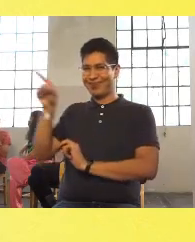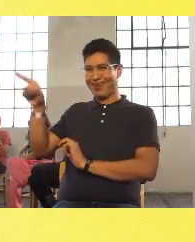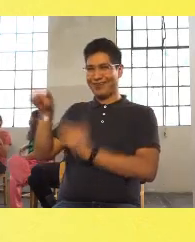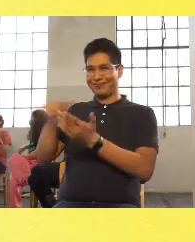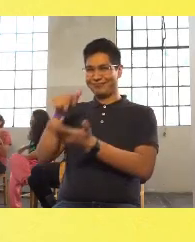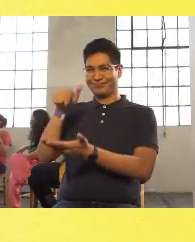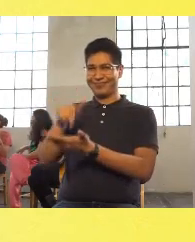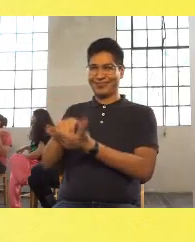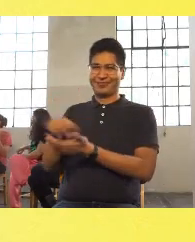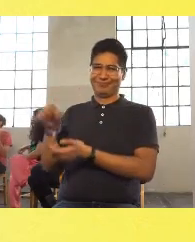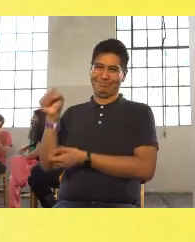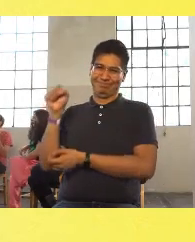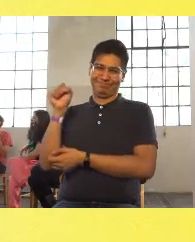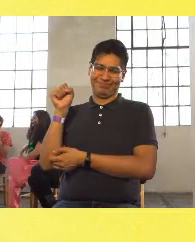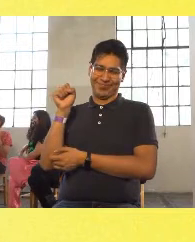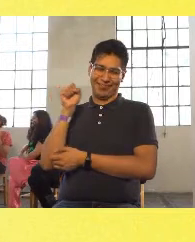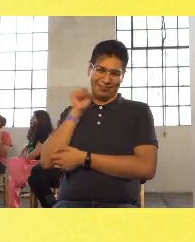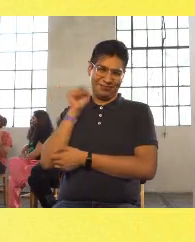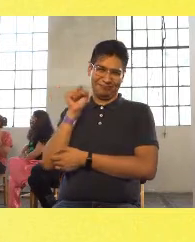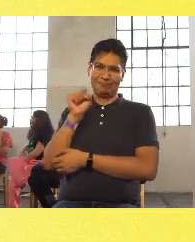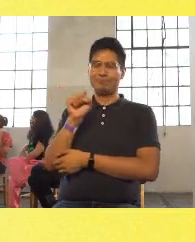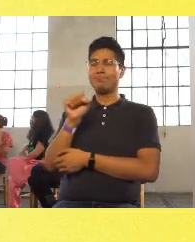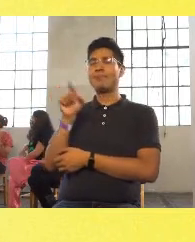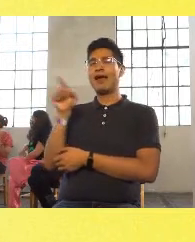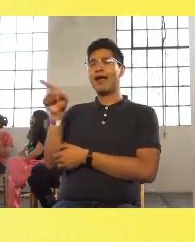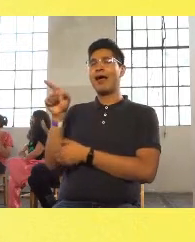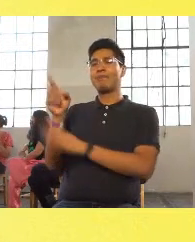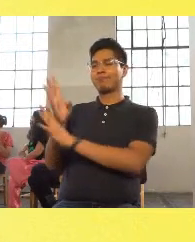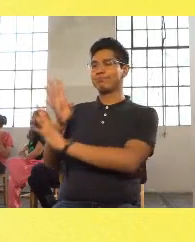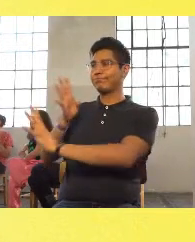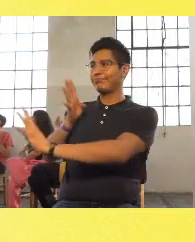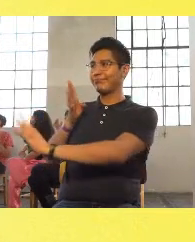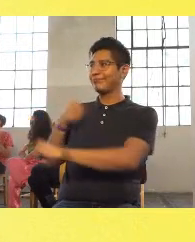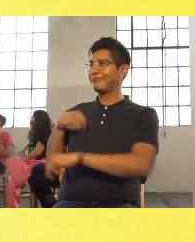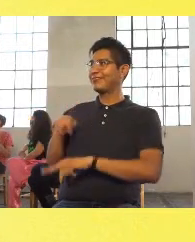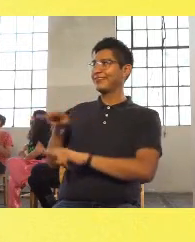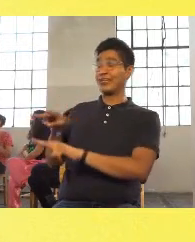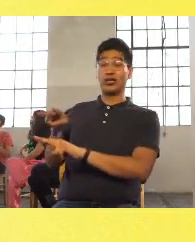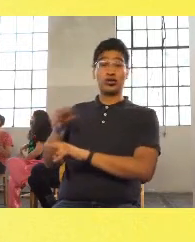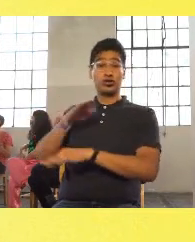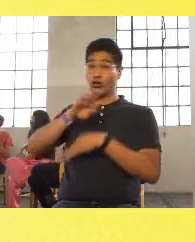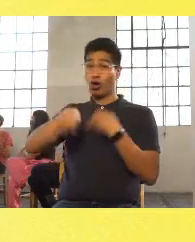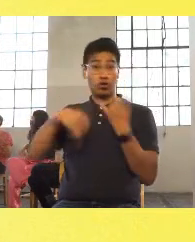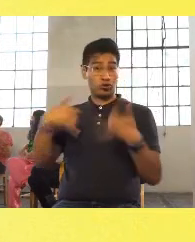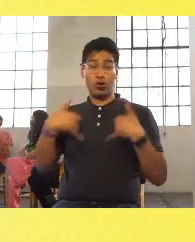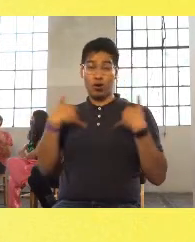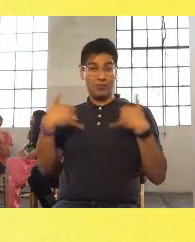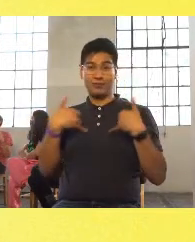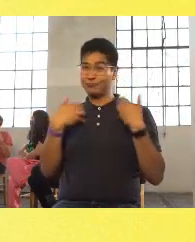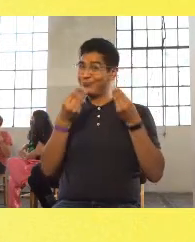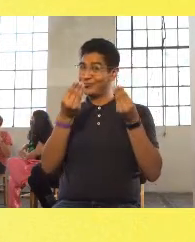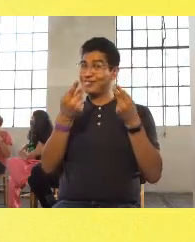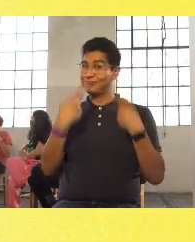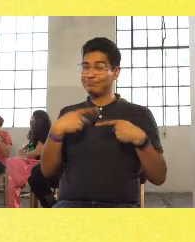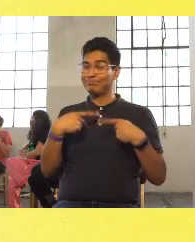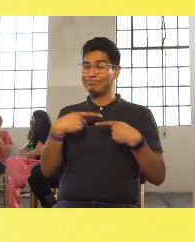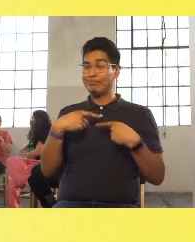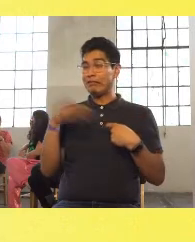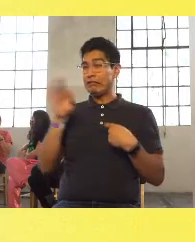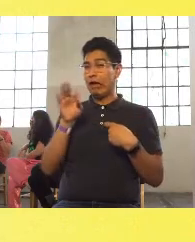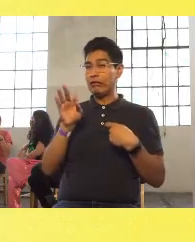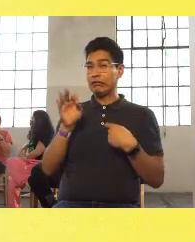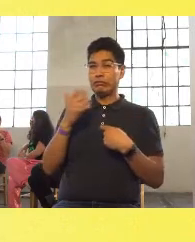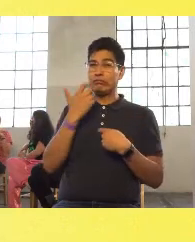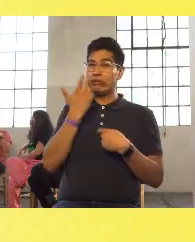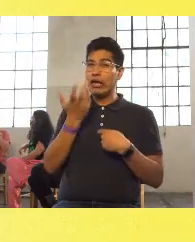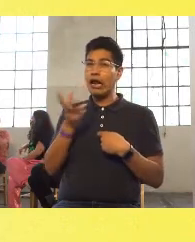de la República, y la mayoría eran jóvenes, muy jóvenes. Nosotros estábamos seguros que venían a ver a la doctora Julia Carabias, pero